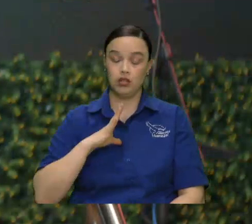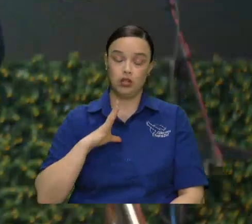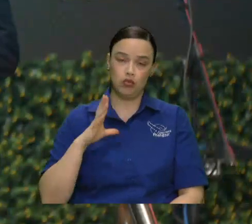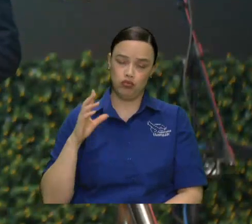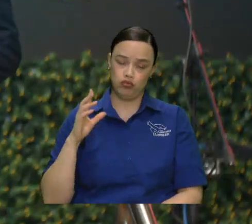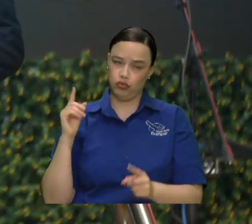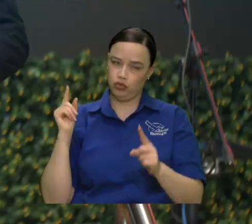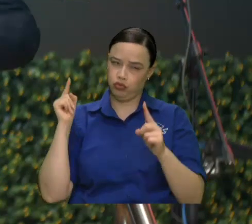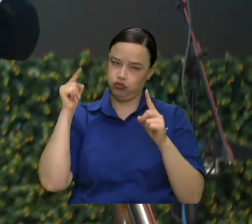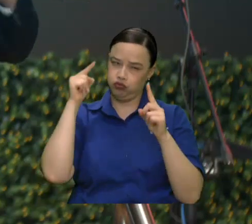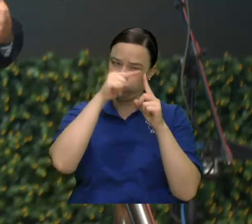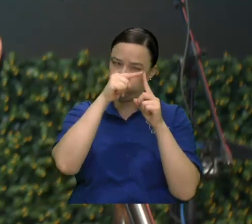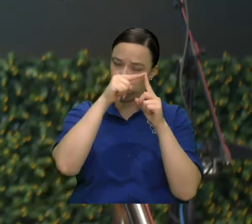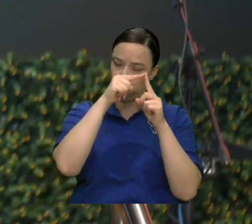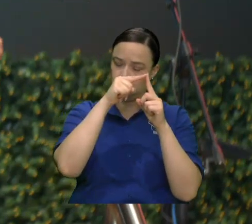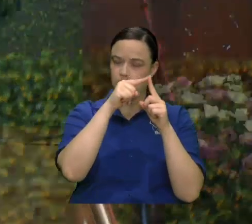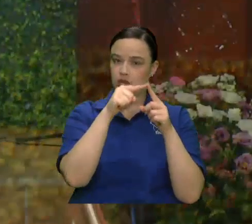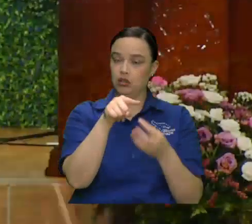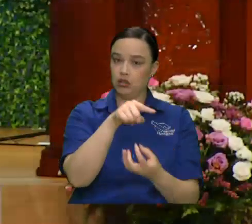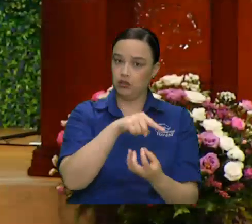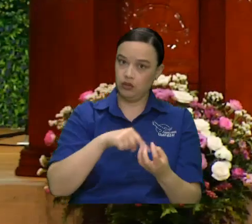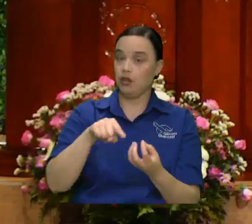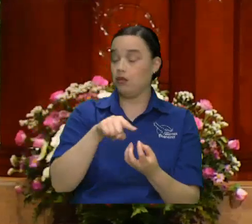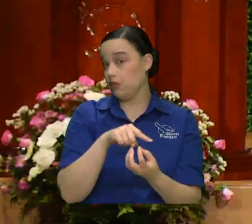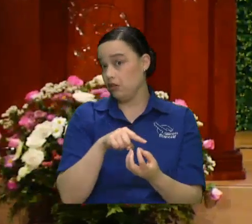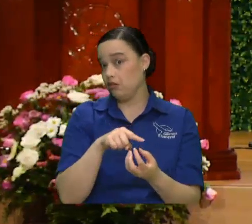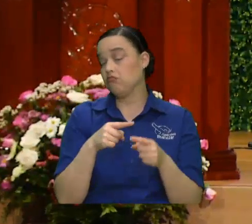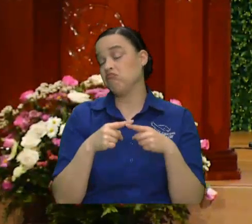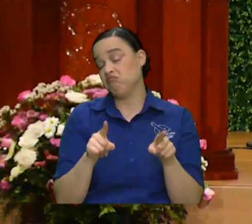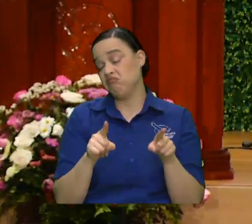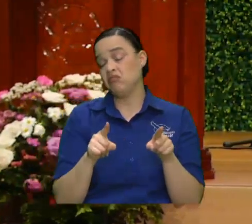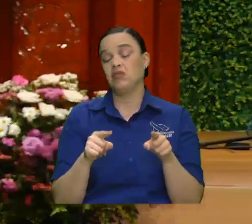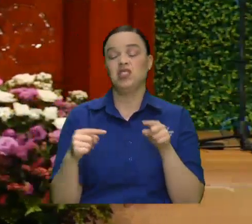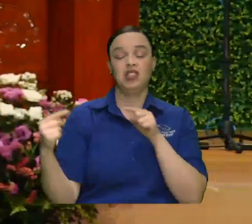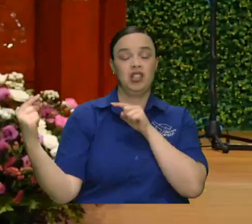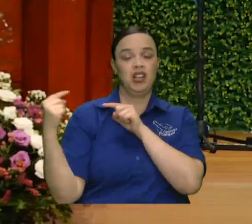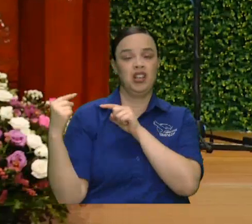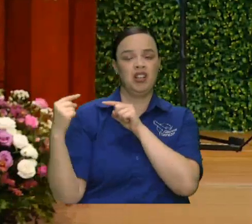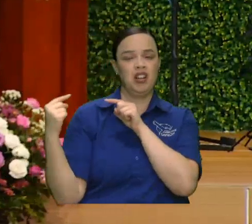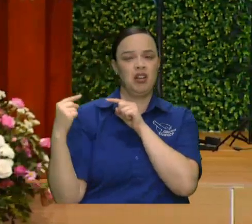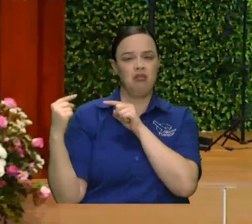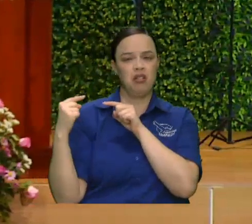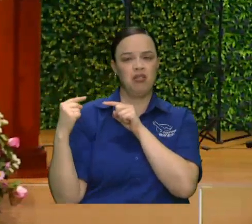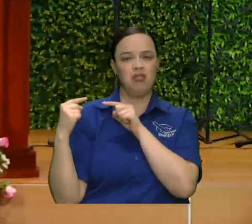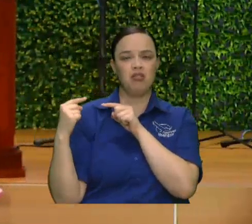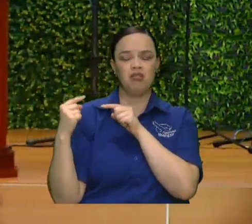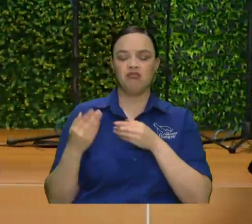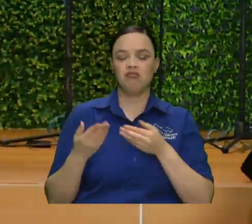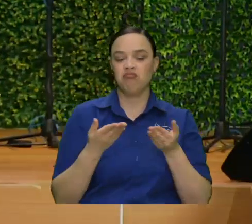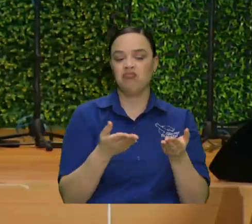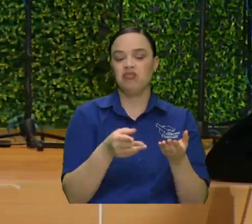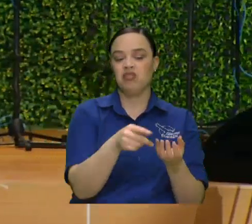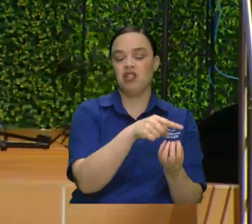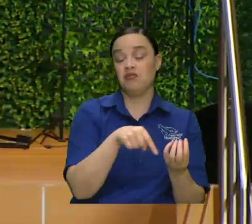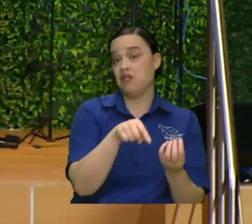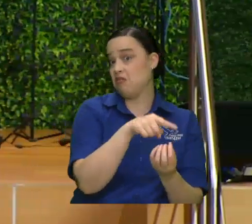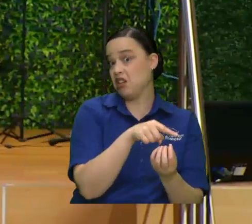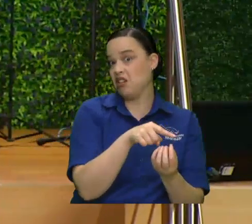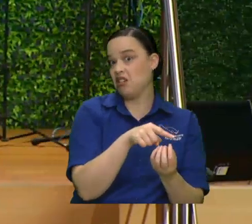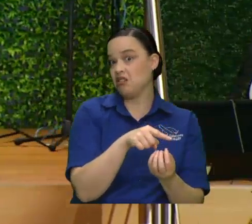familias pero hay enemigos literalmente que fueron asignados a las familias uno de soltero